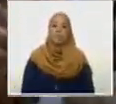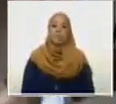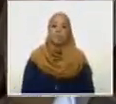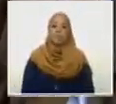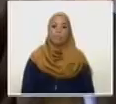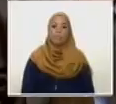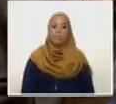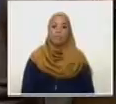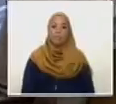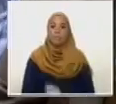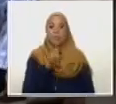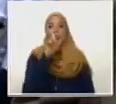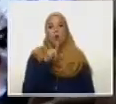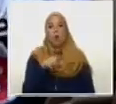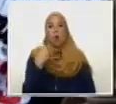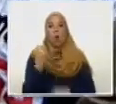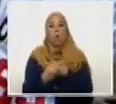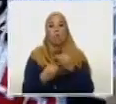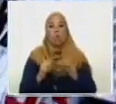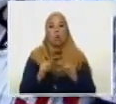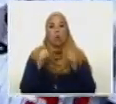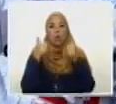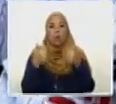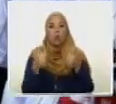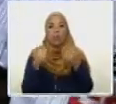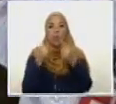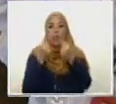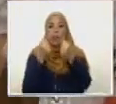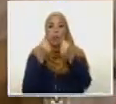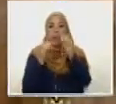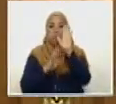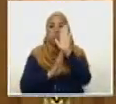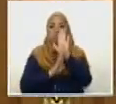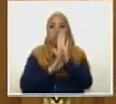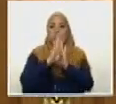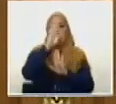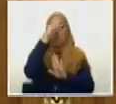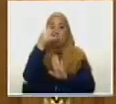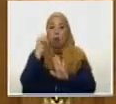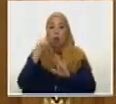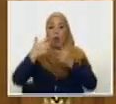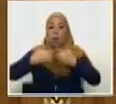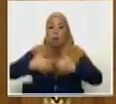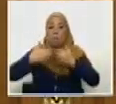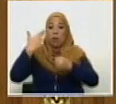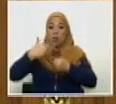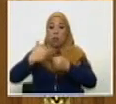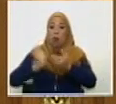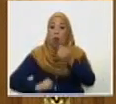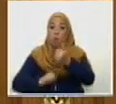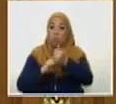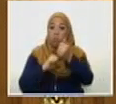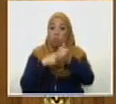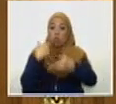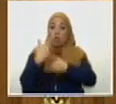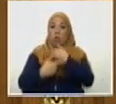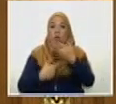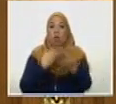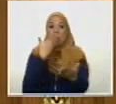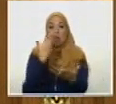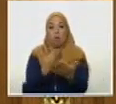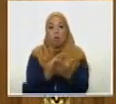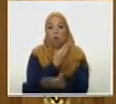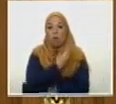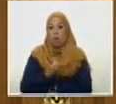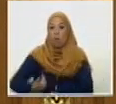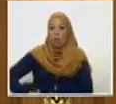Y así iniciar su senda de recuperación sobre una base sustentable, tal como se ha propuesto el Programa de Recuperación,